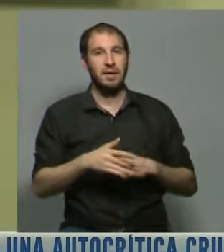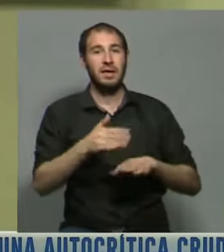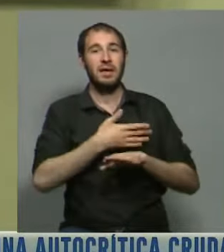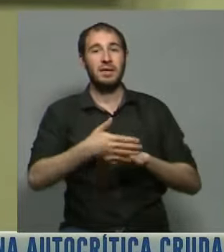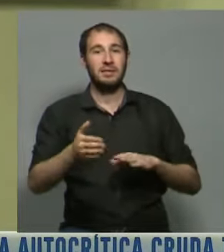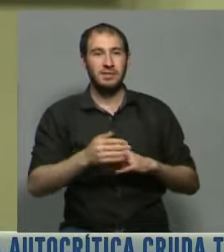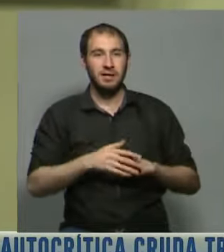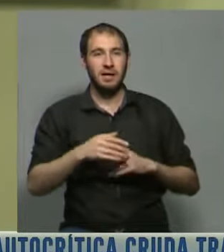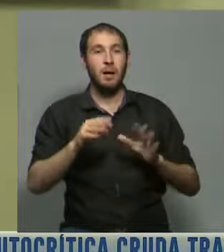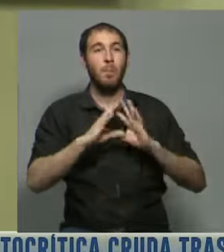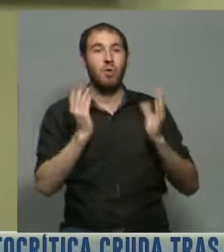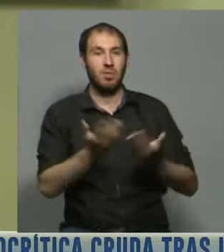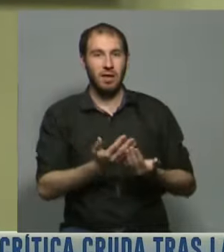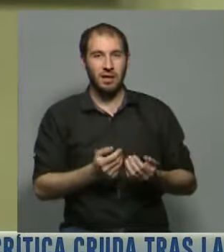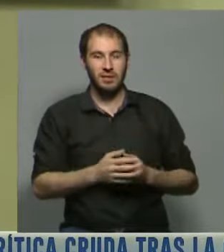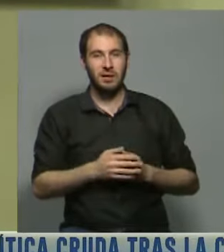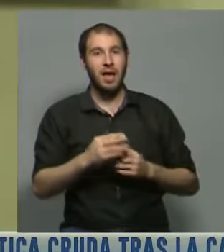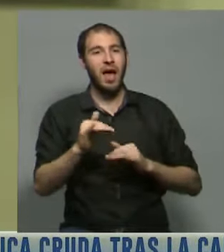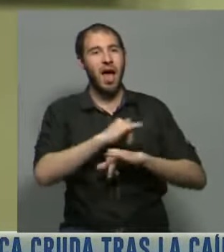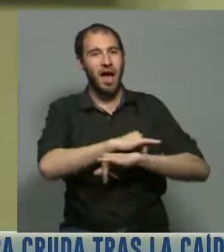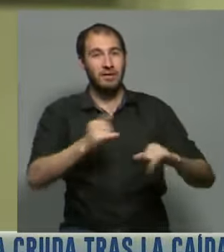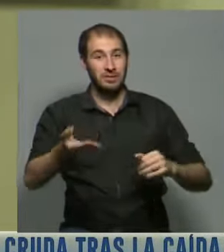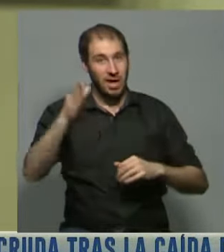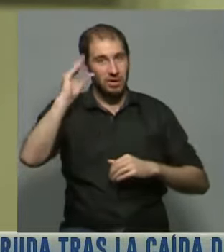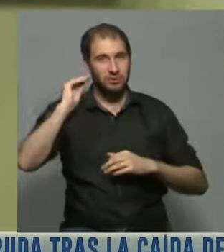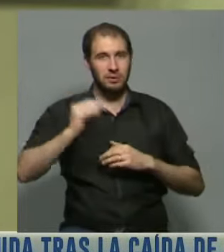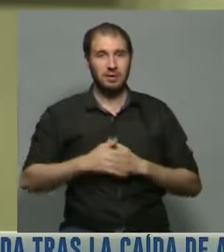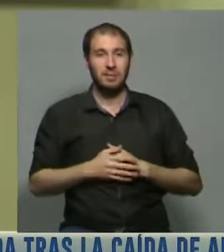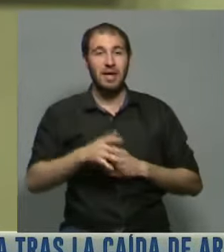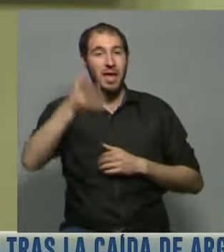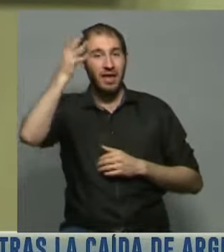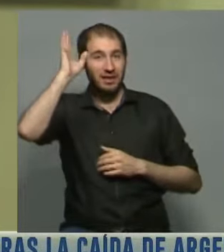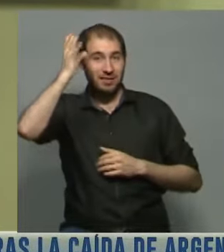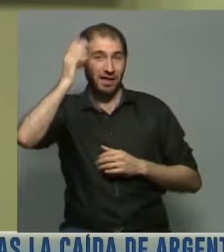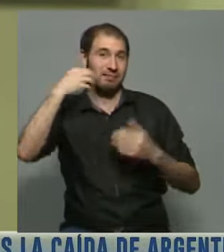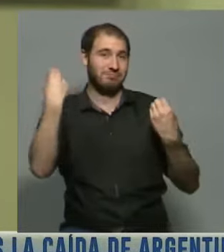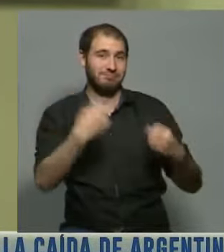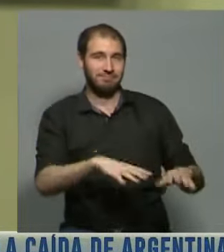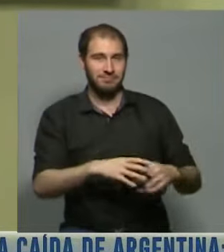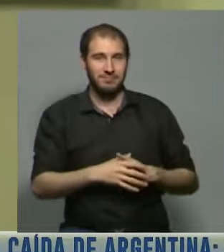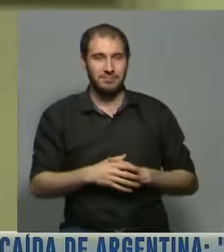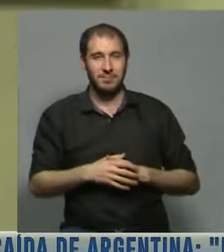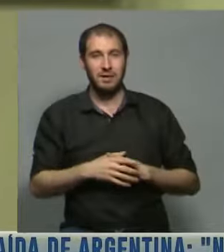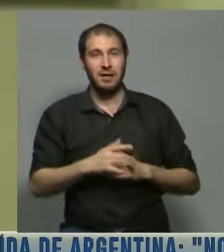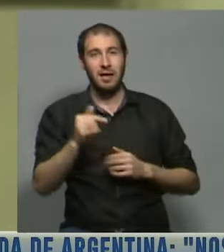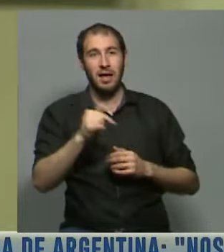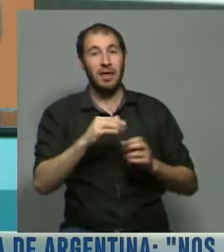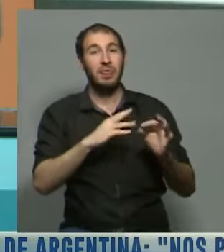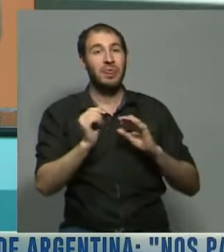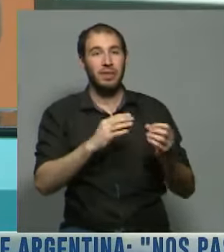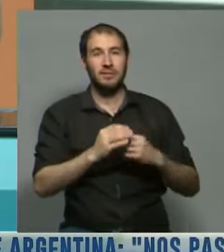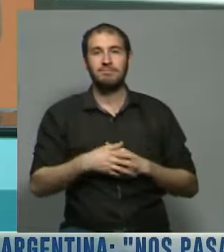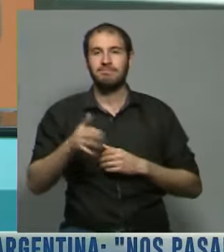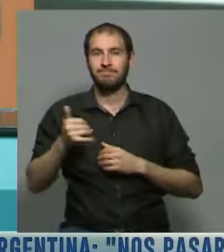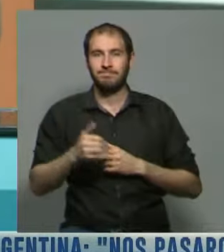hablando justamente del Mundial y de lo que anunciamos anoche, que Italia se había quedado afuera y esto ha tenido grandes repercusiones.